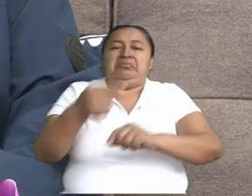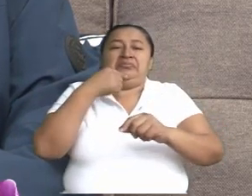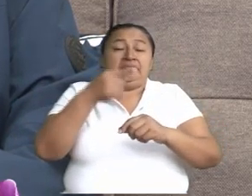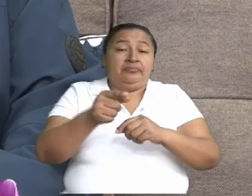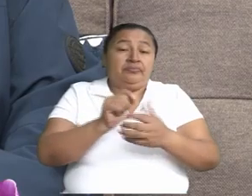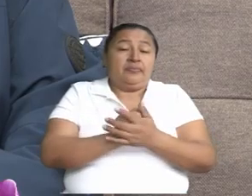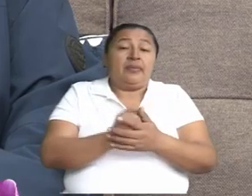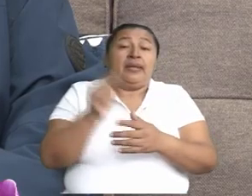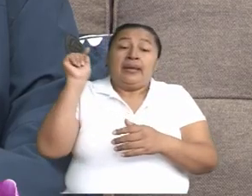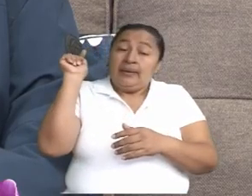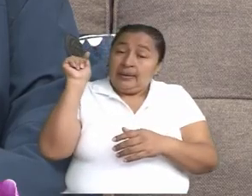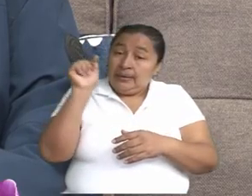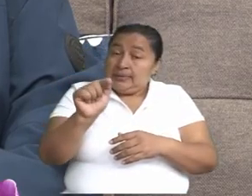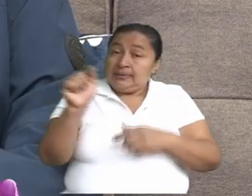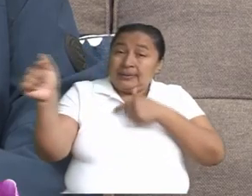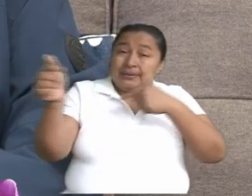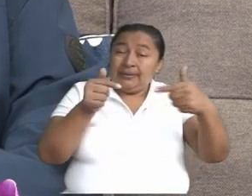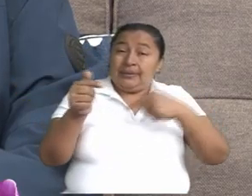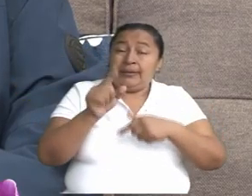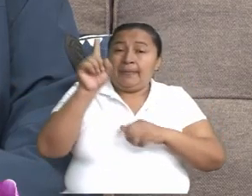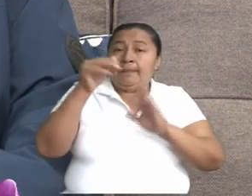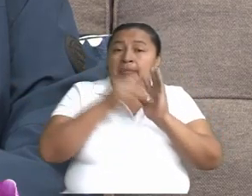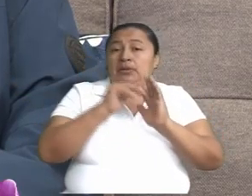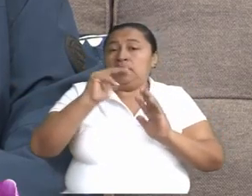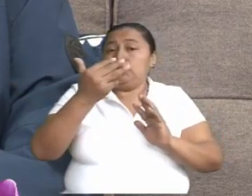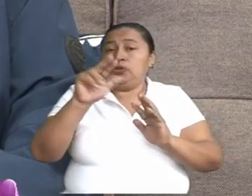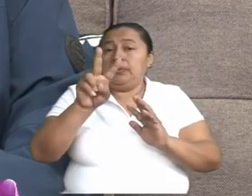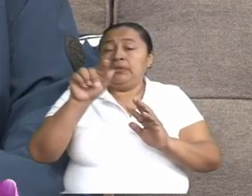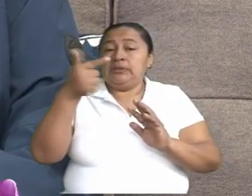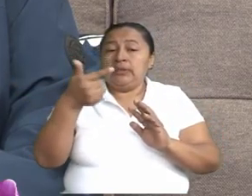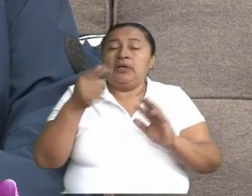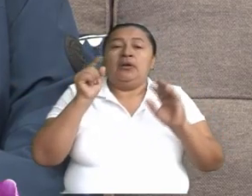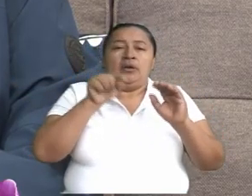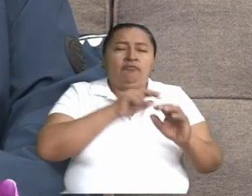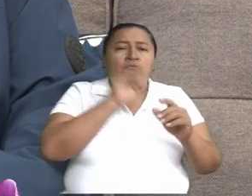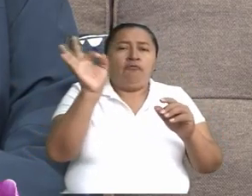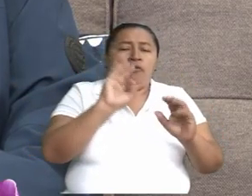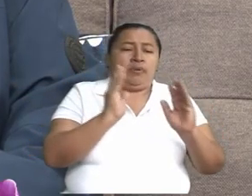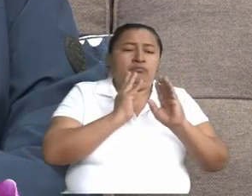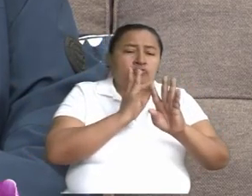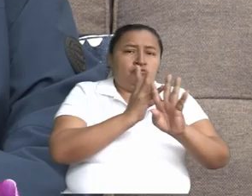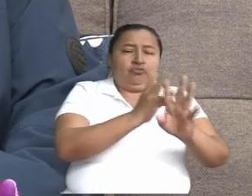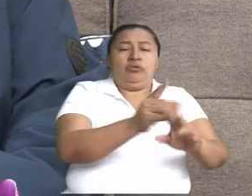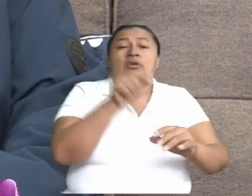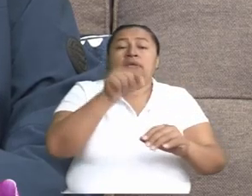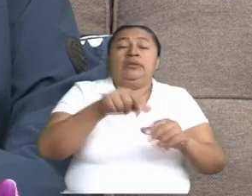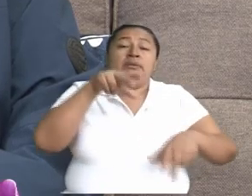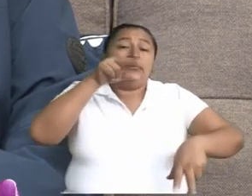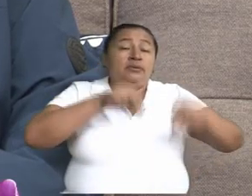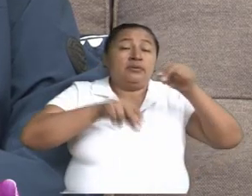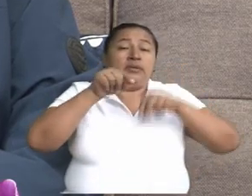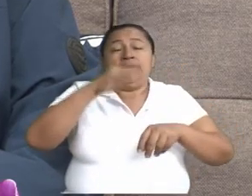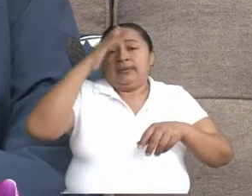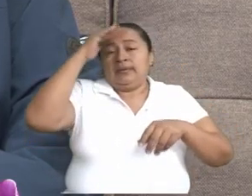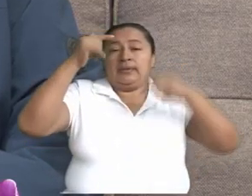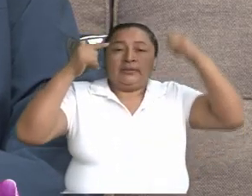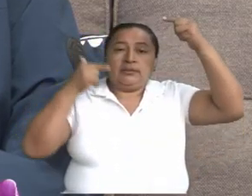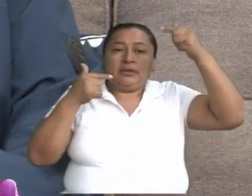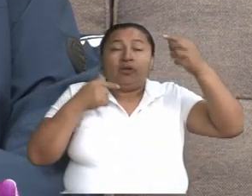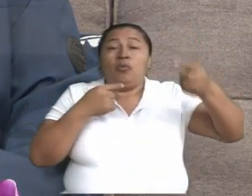Esa guerra forman varias columnas, entre ellos la columna segoviana del general Sandino, que llega de